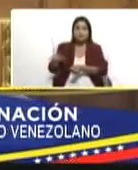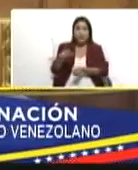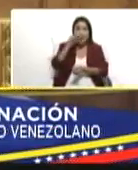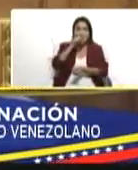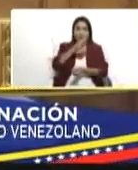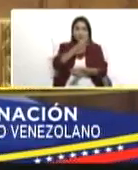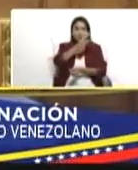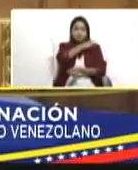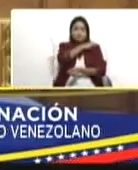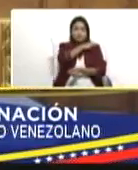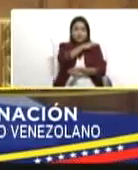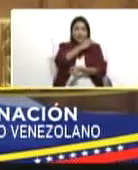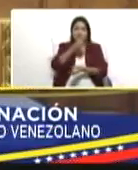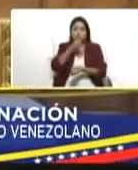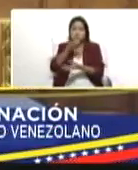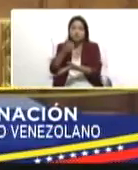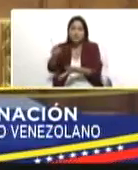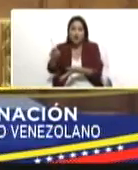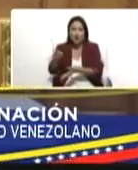y declaró